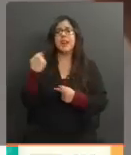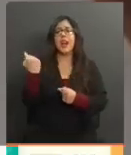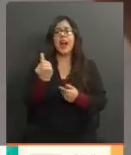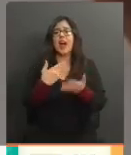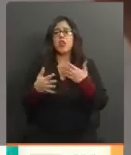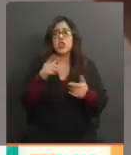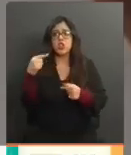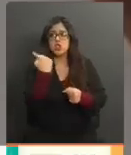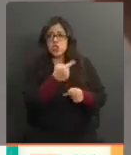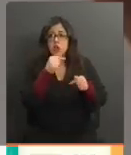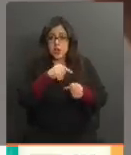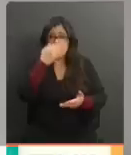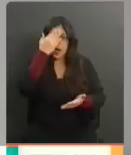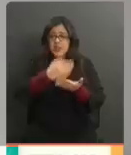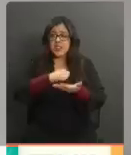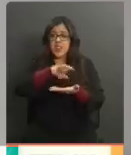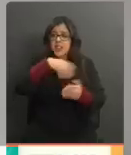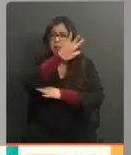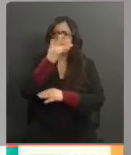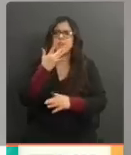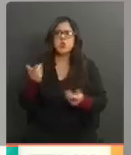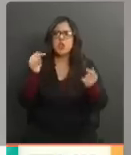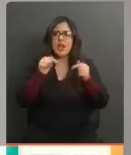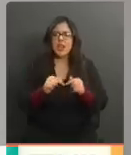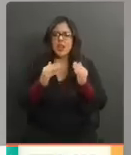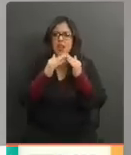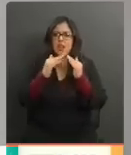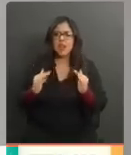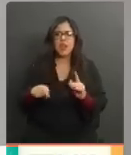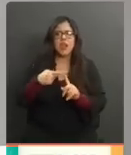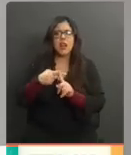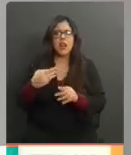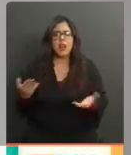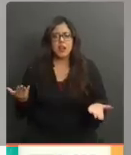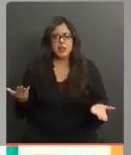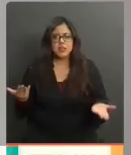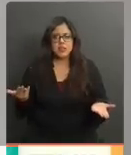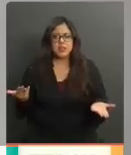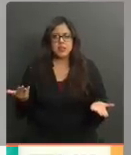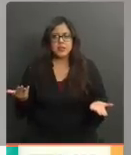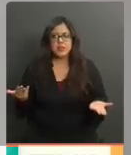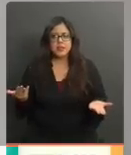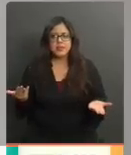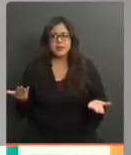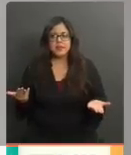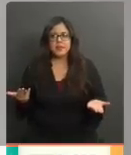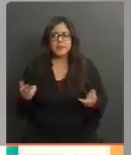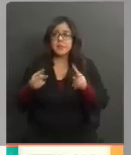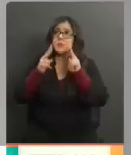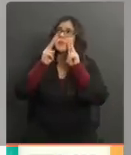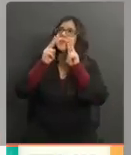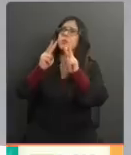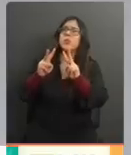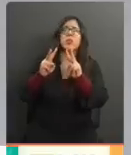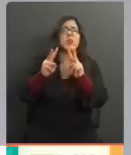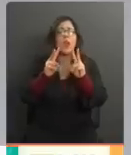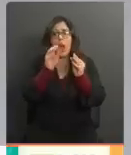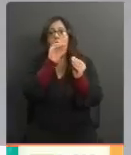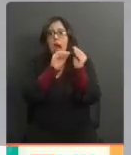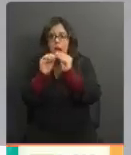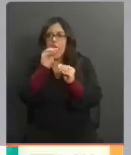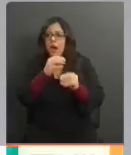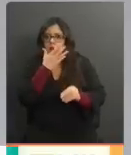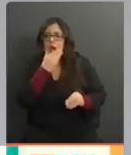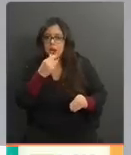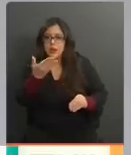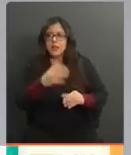partida frente a la plaza, pero ¿por qué estamos en esta parroquia y bajo qué maravilla artesanal estamos, Juan? Sí.